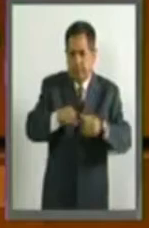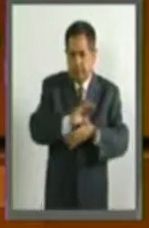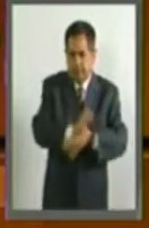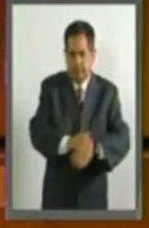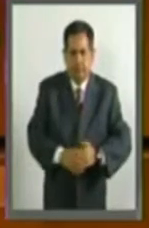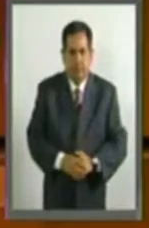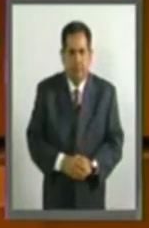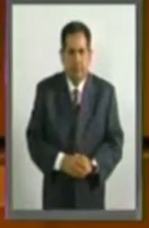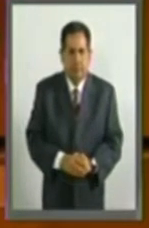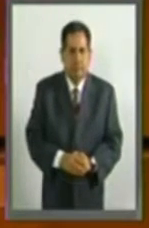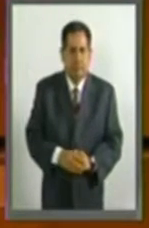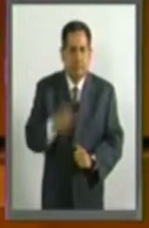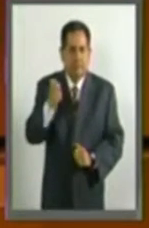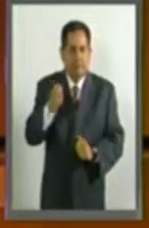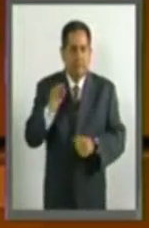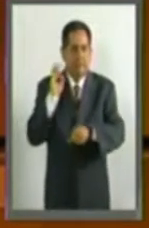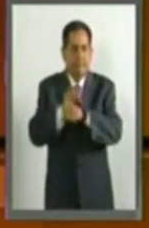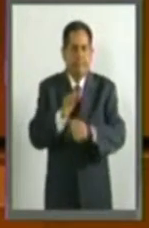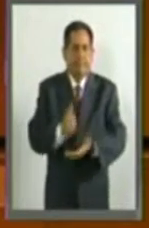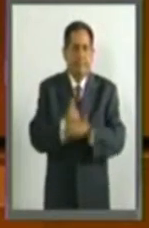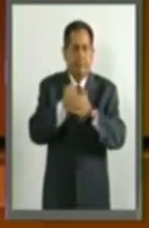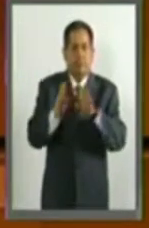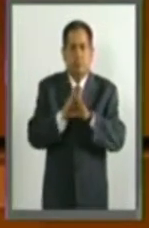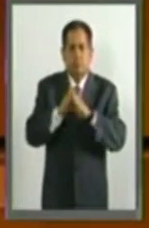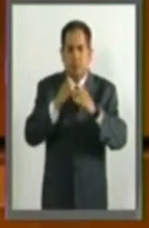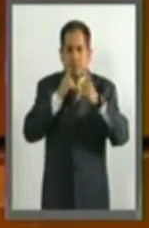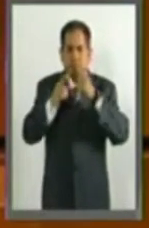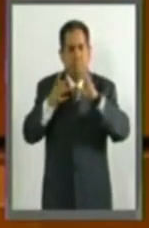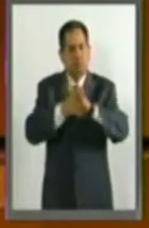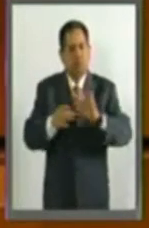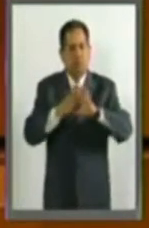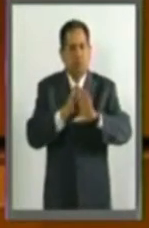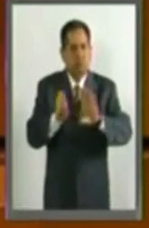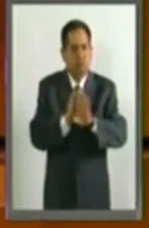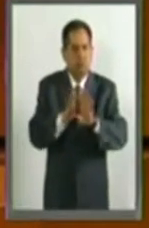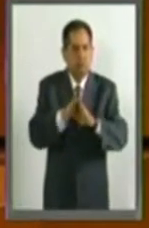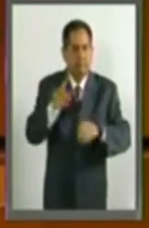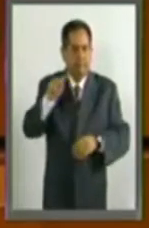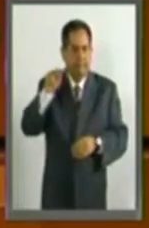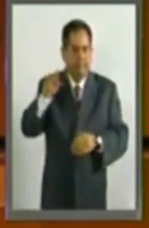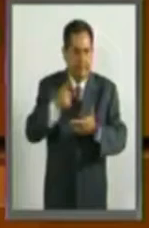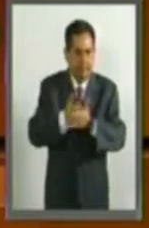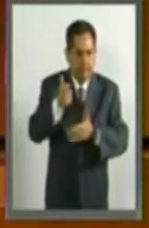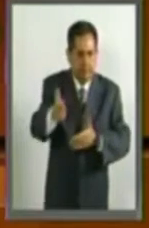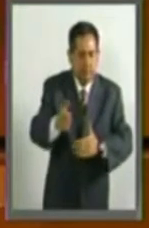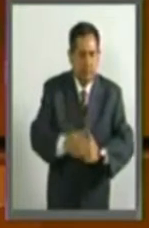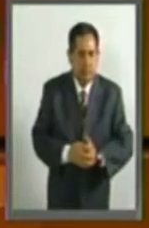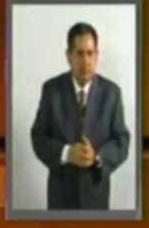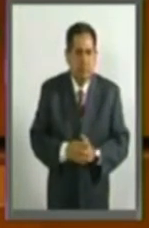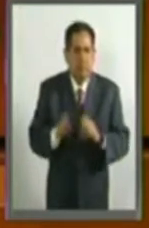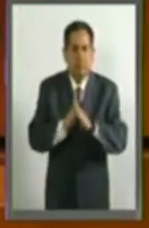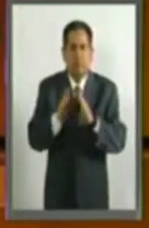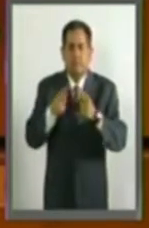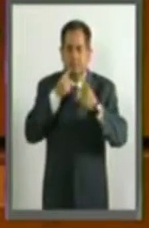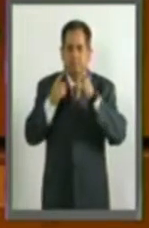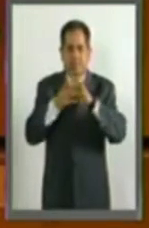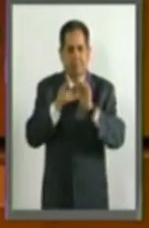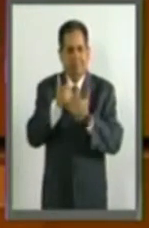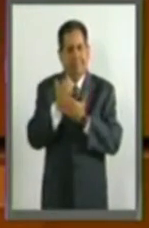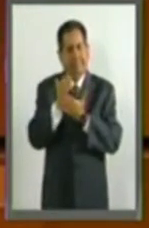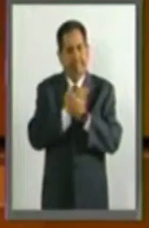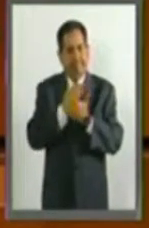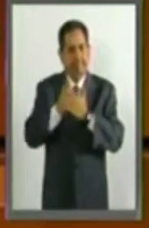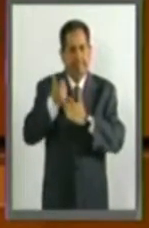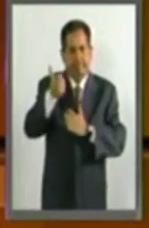discriminatoria. Ello favorece la competencia en los servicios de televisión de paga, con la consecuente disminución en